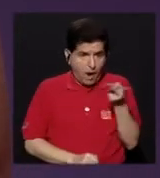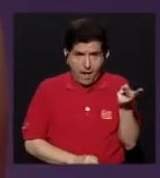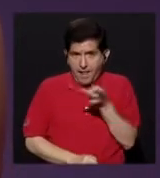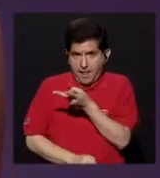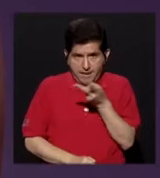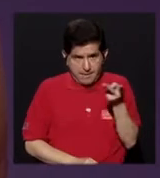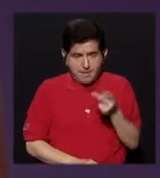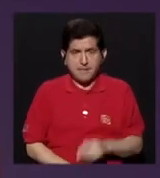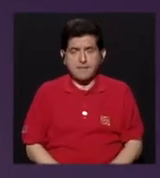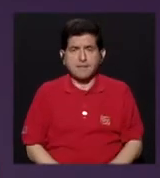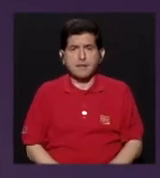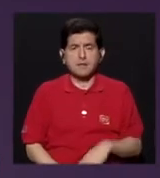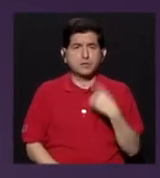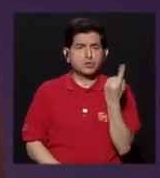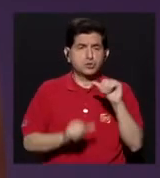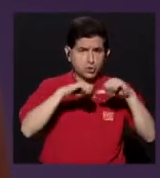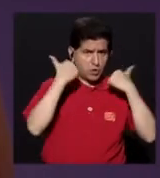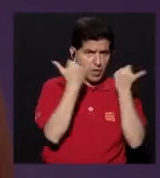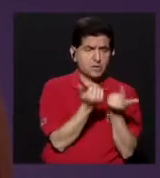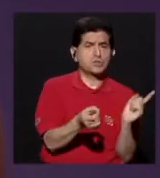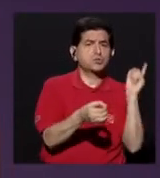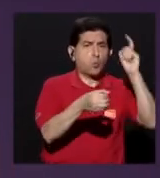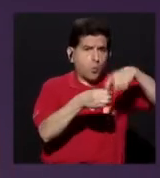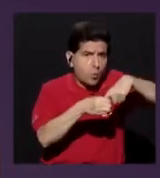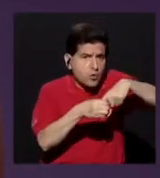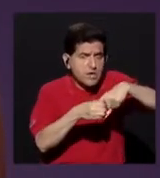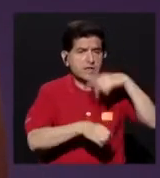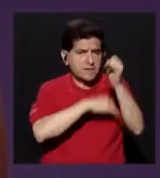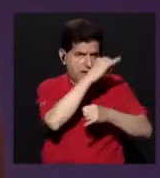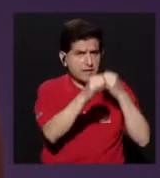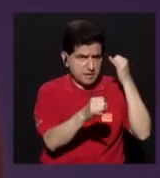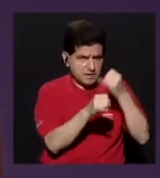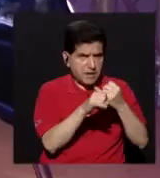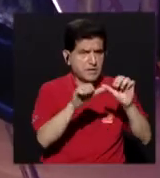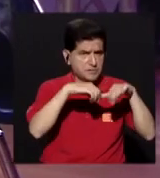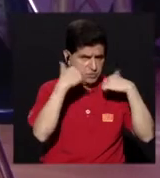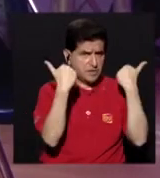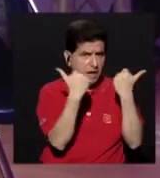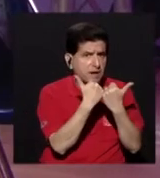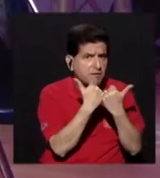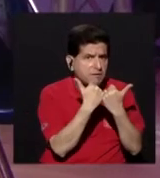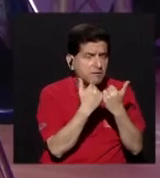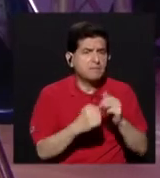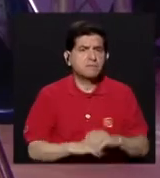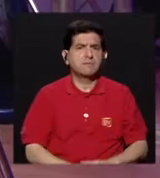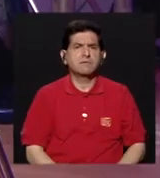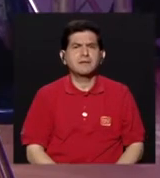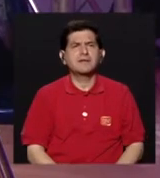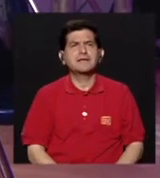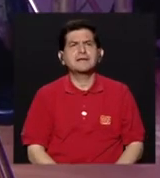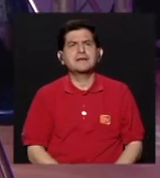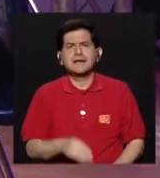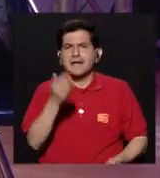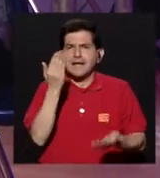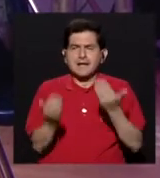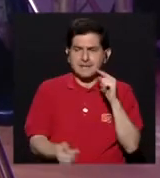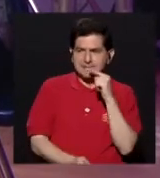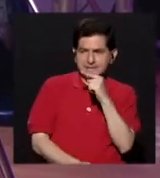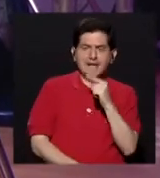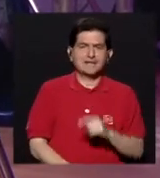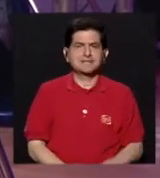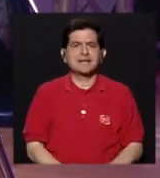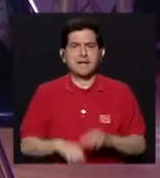o el nada más la asociación, ¿están vinculados a nivel internacional con esa asociación? Quizá Eric que